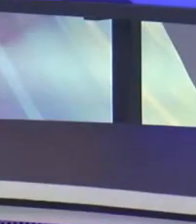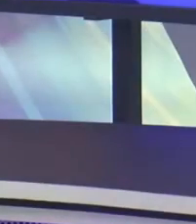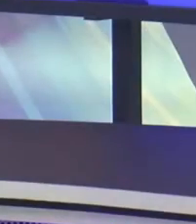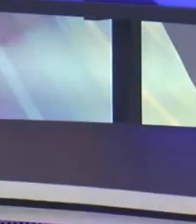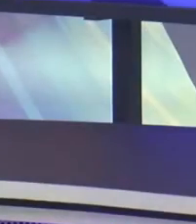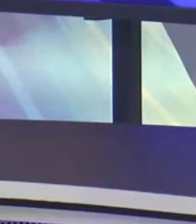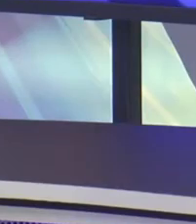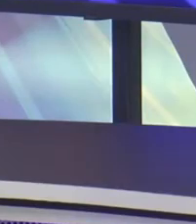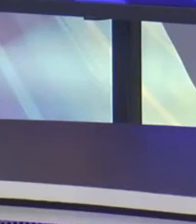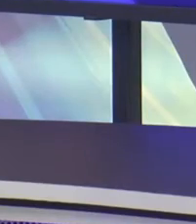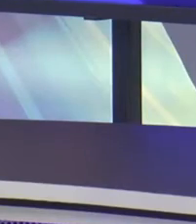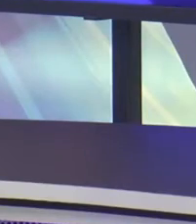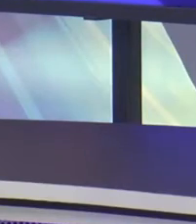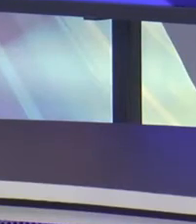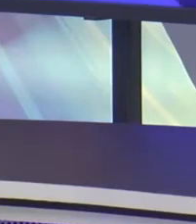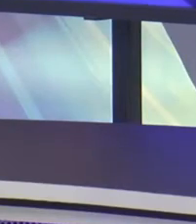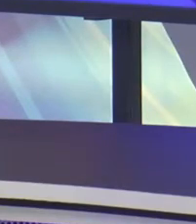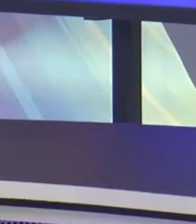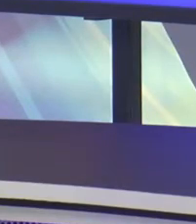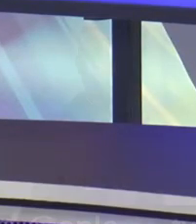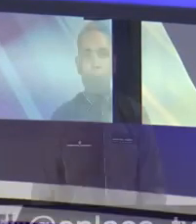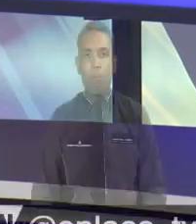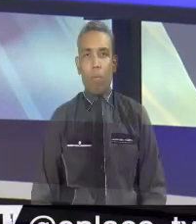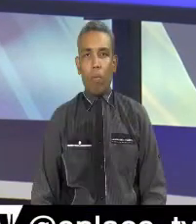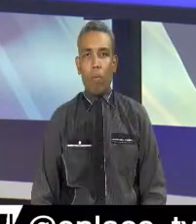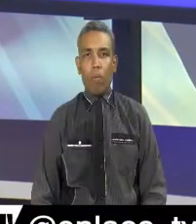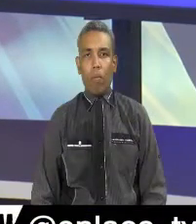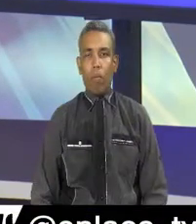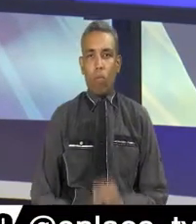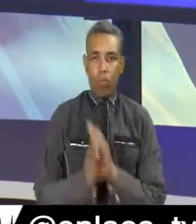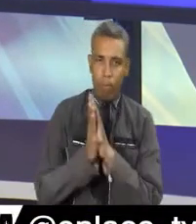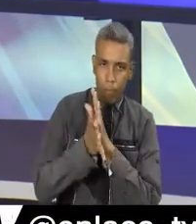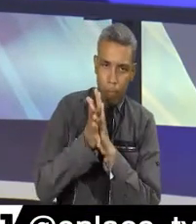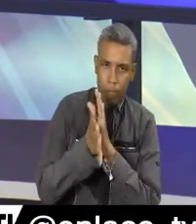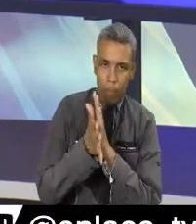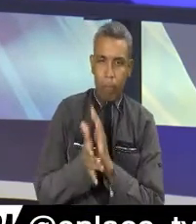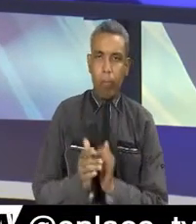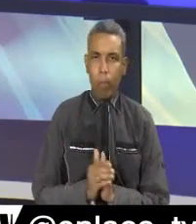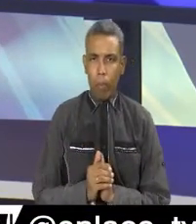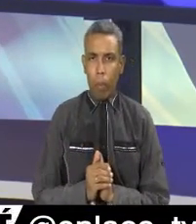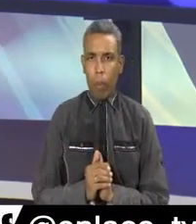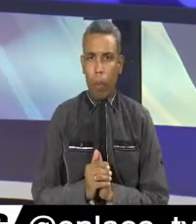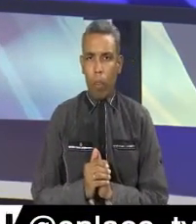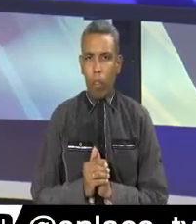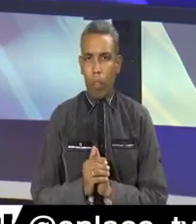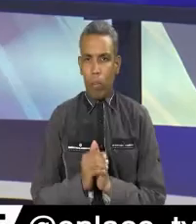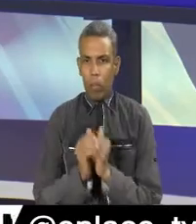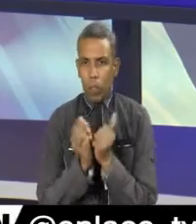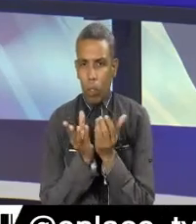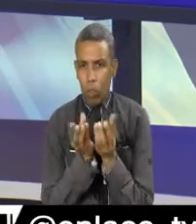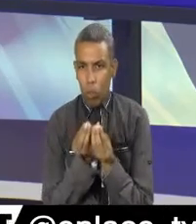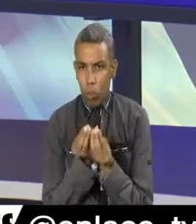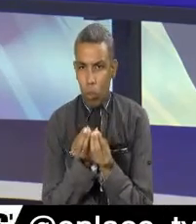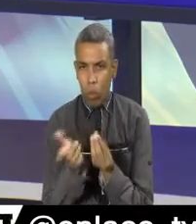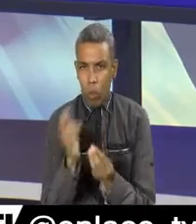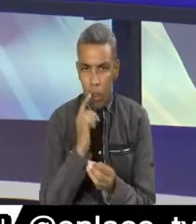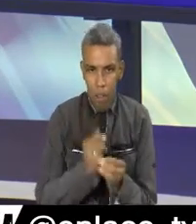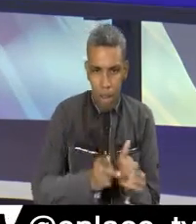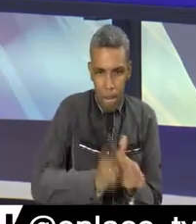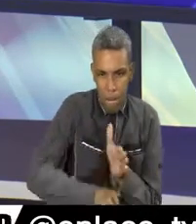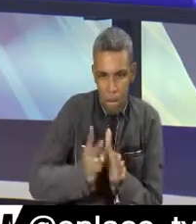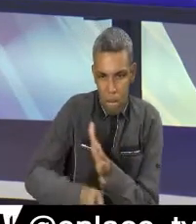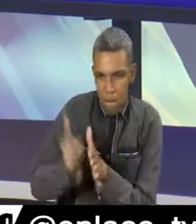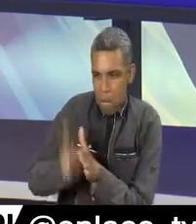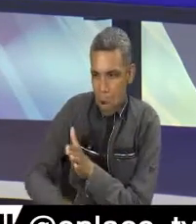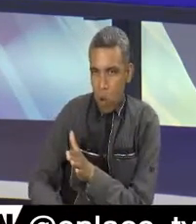Así es, comenzamos con lo que usted quiere ver, esto es Enlace Noticias. Una peligrosa banda delincuencial dedicada al homicidio, extorsión